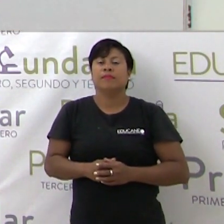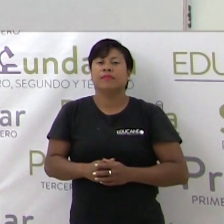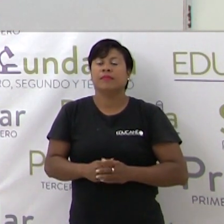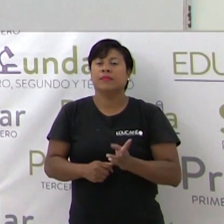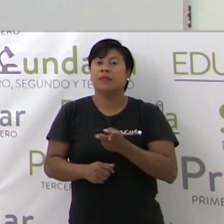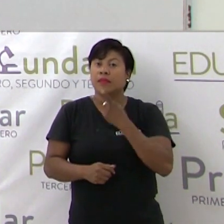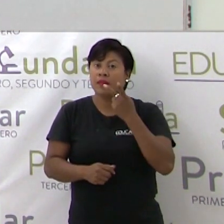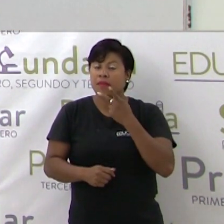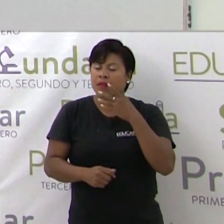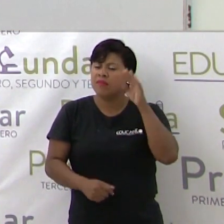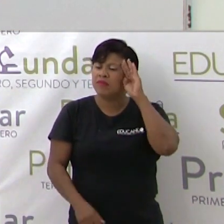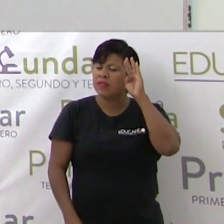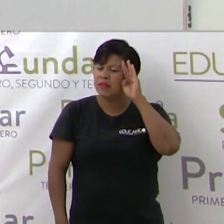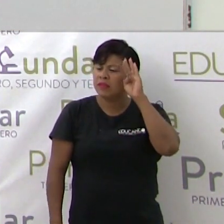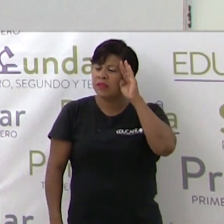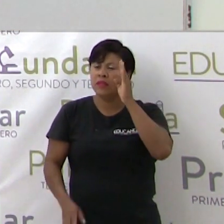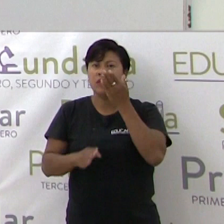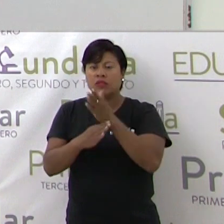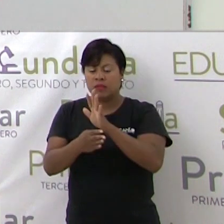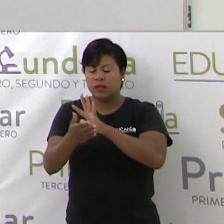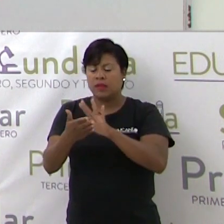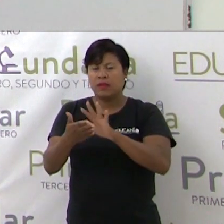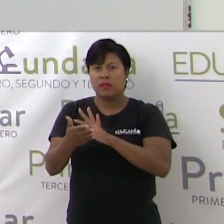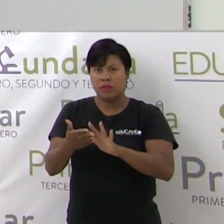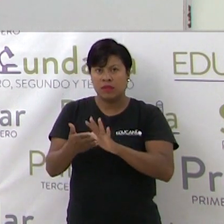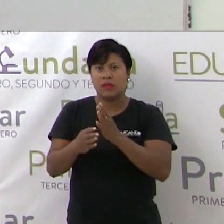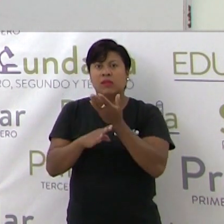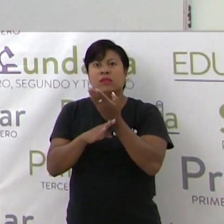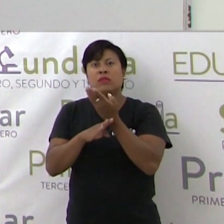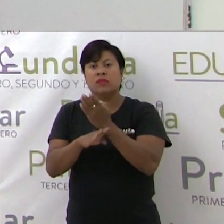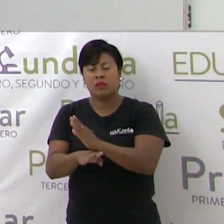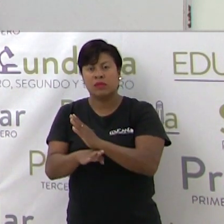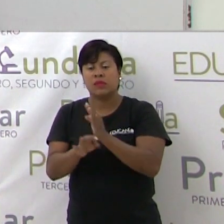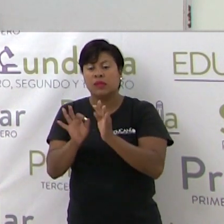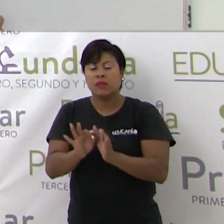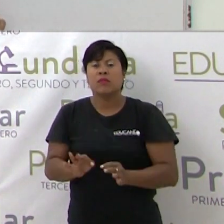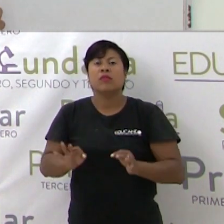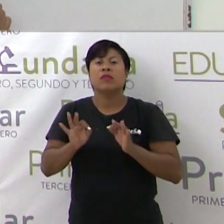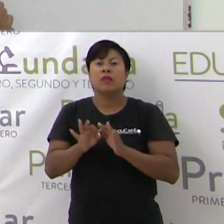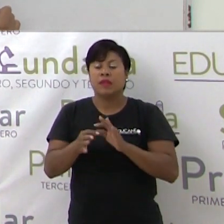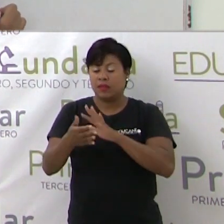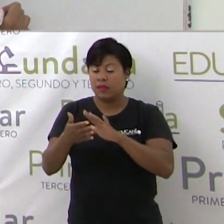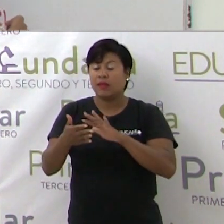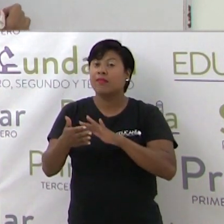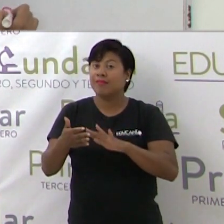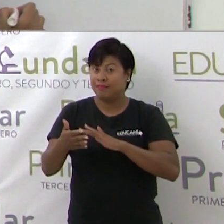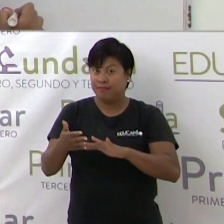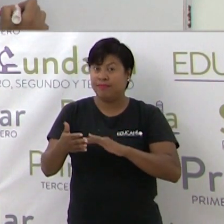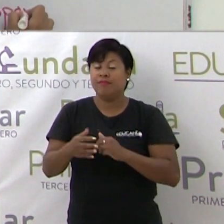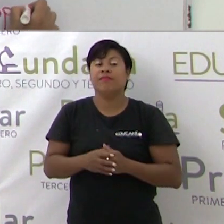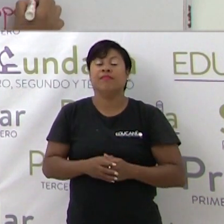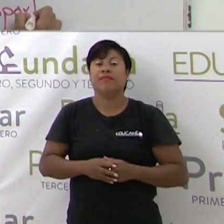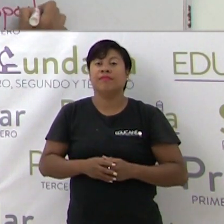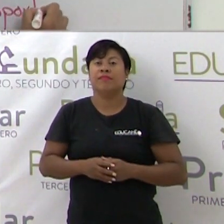hablar, reflexionar sobre la lectura, sobre la importancia de leer.